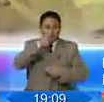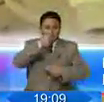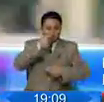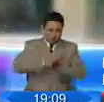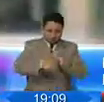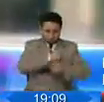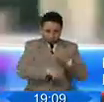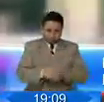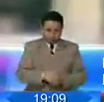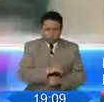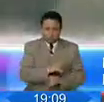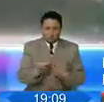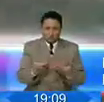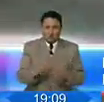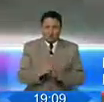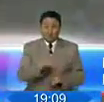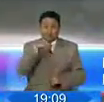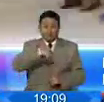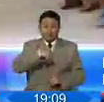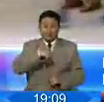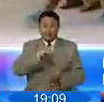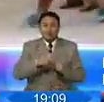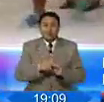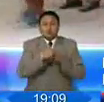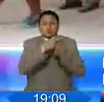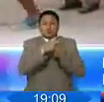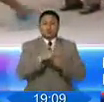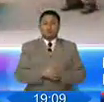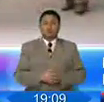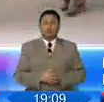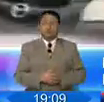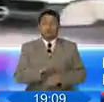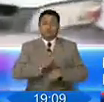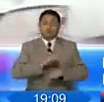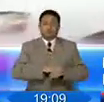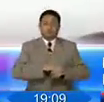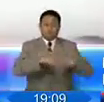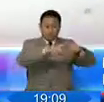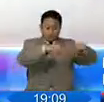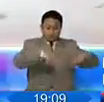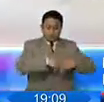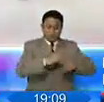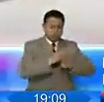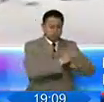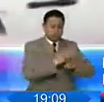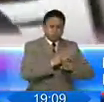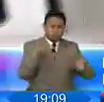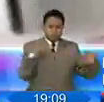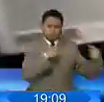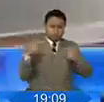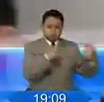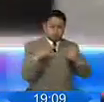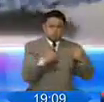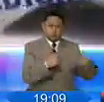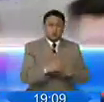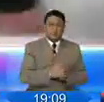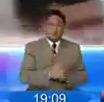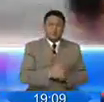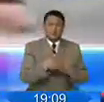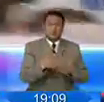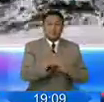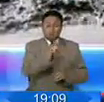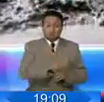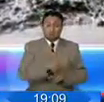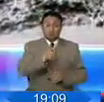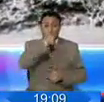ilícito negocio es la punta del ovillo. Por la lucha de territorio y por la disputa del expendio de